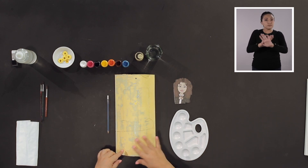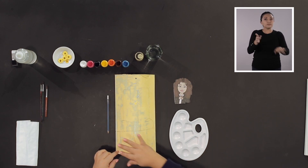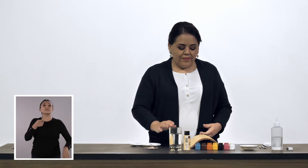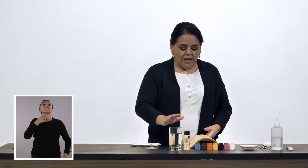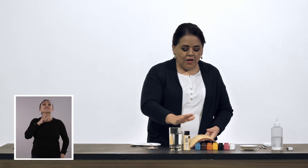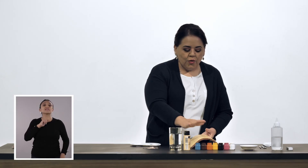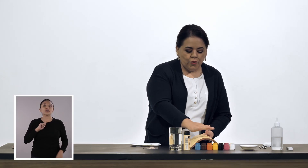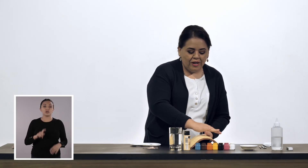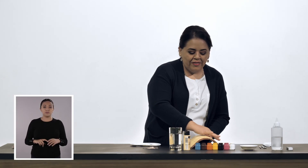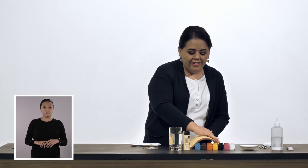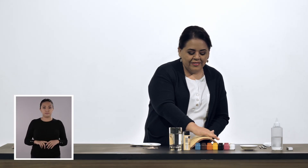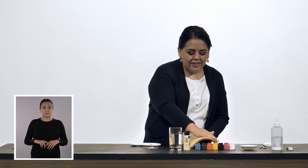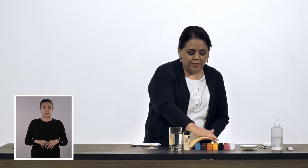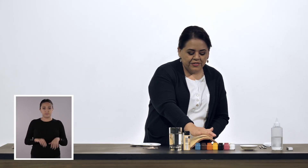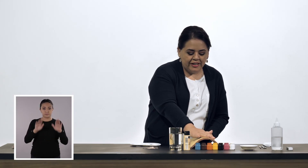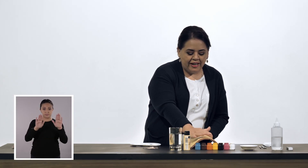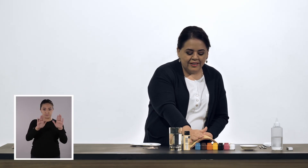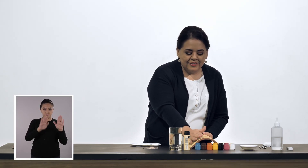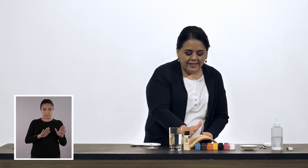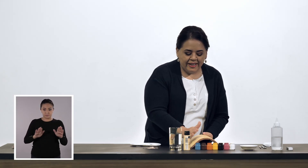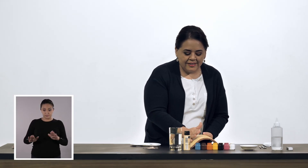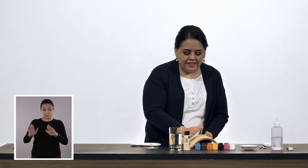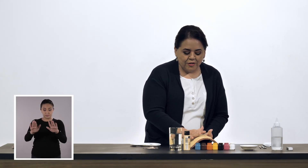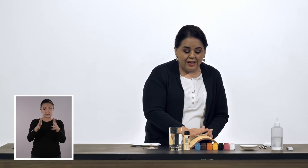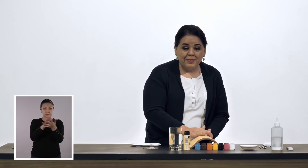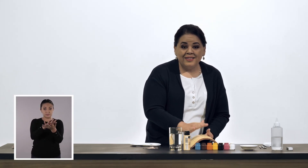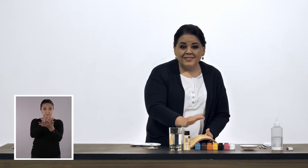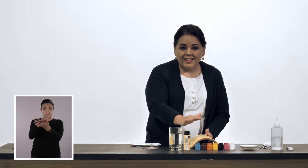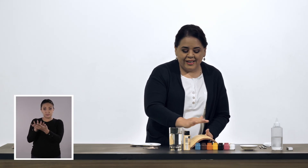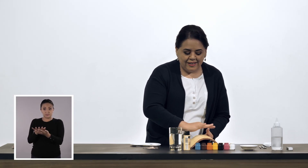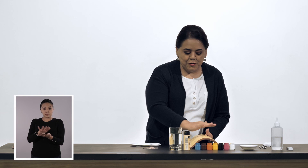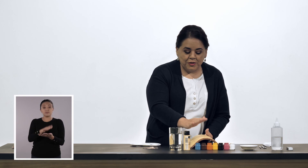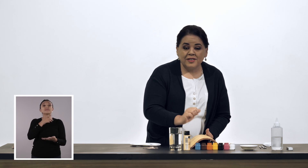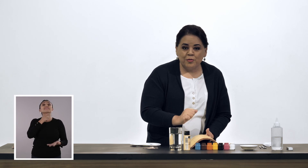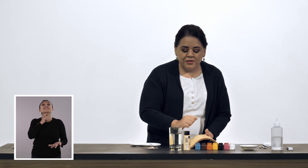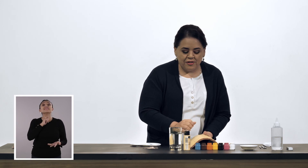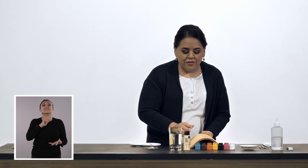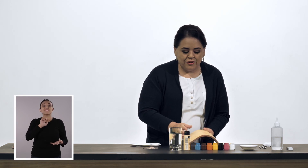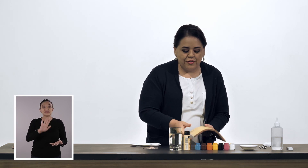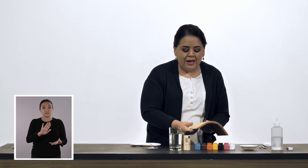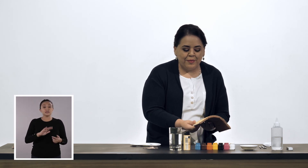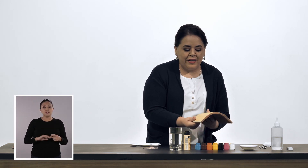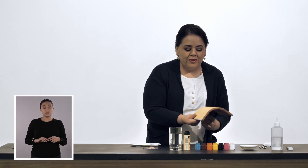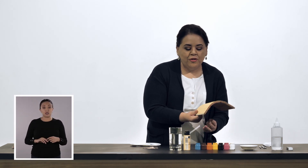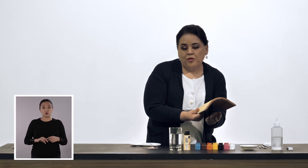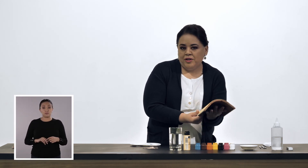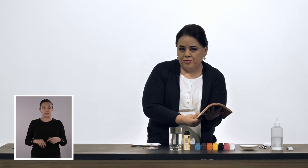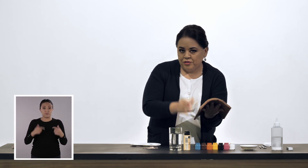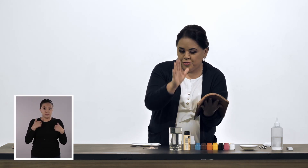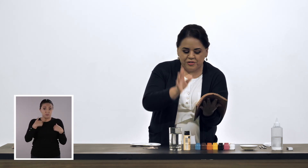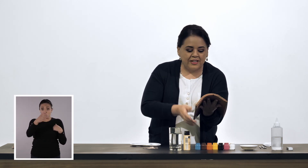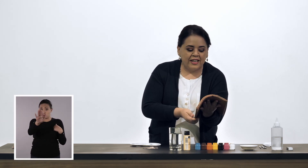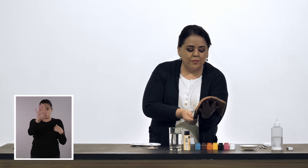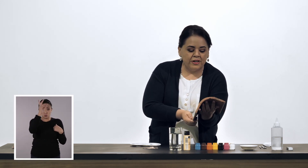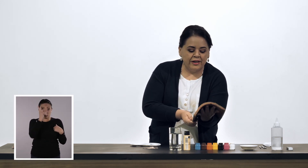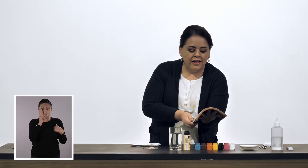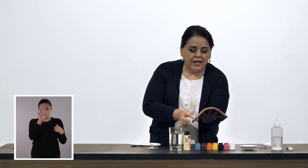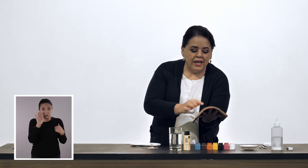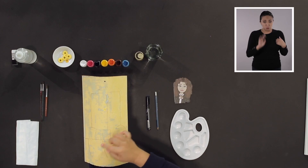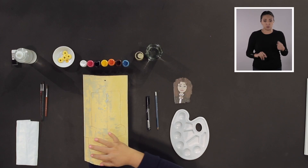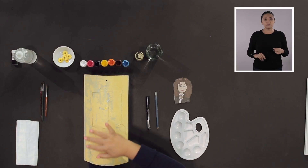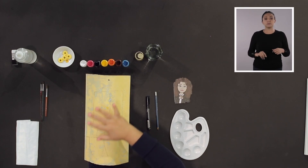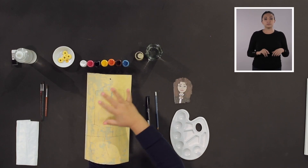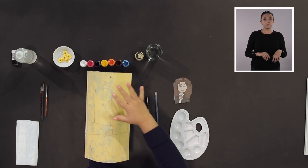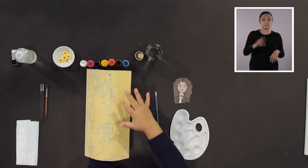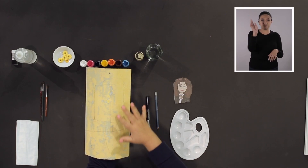está seca. Una vez que nuestra teja esté totalmente seca, después que puse el fondo amarillo o el fondo que usted quiera poner,